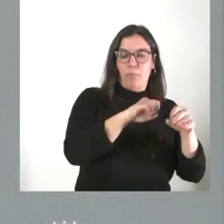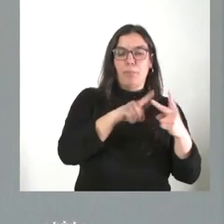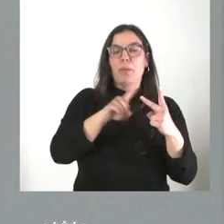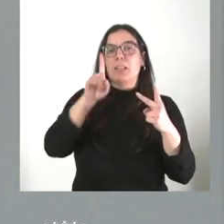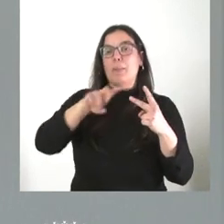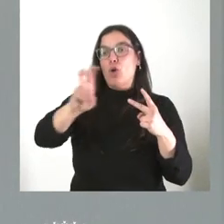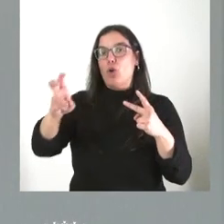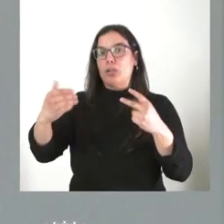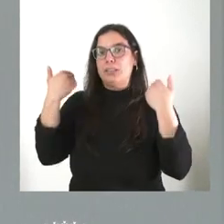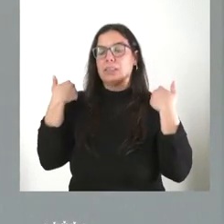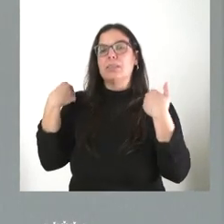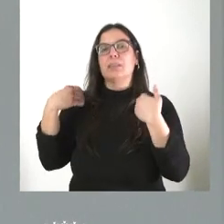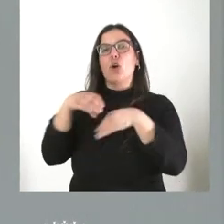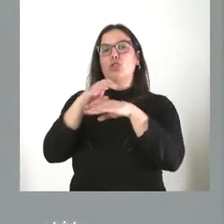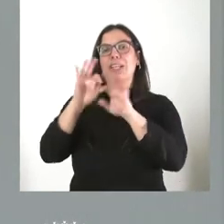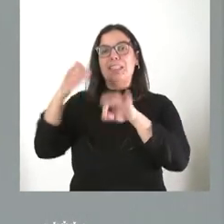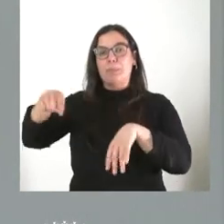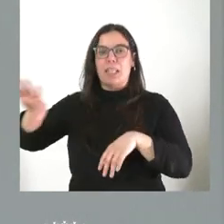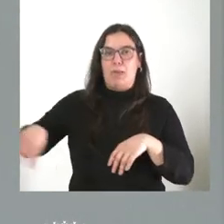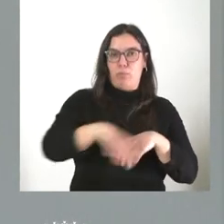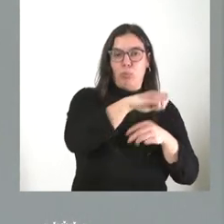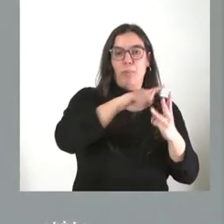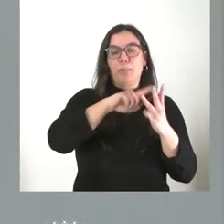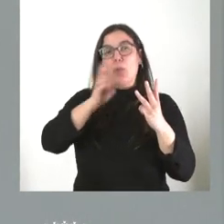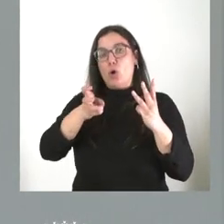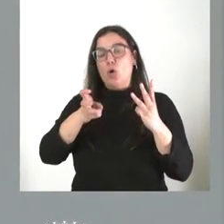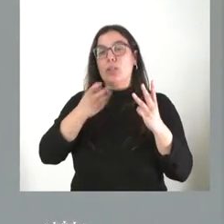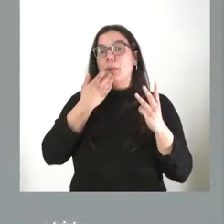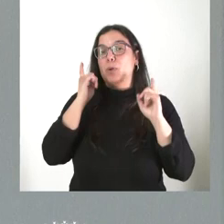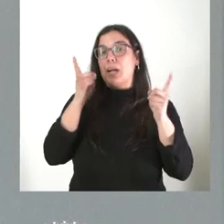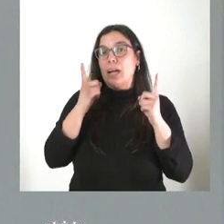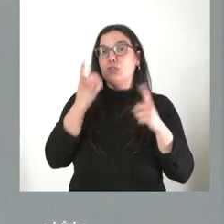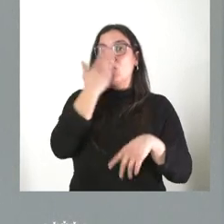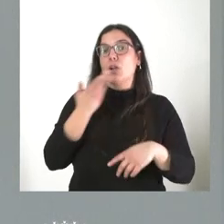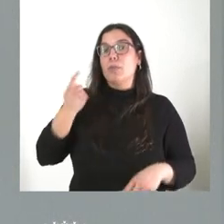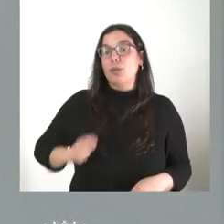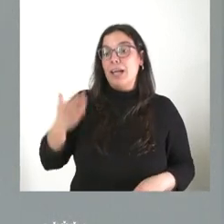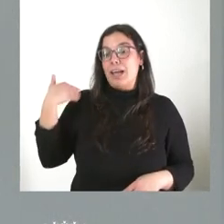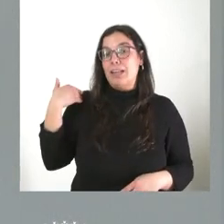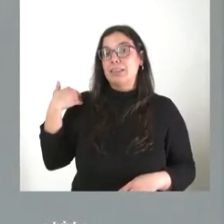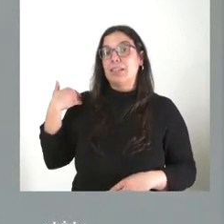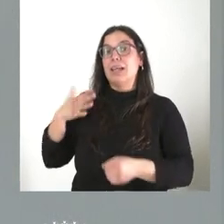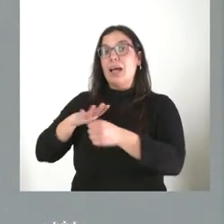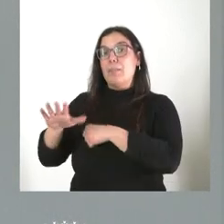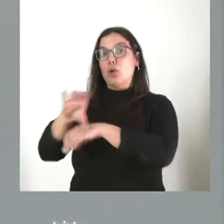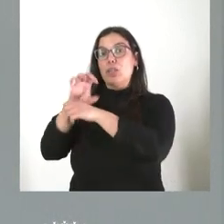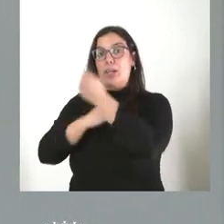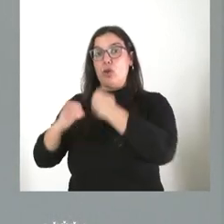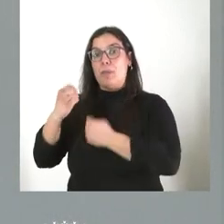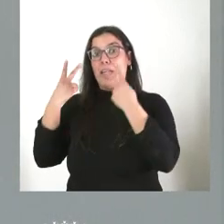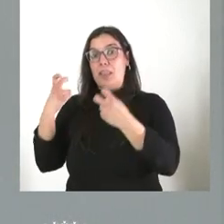consejería de presidencia y otras como el caso de colegios profesionales en el ámbito de la consejería de economía